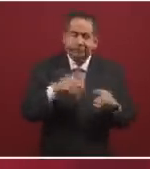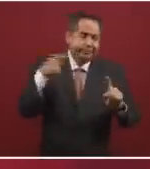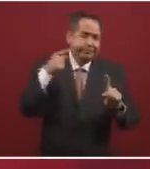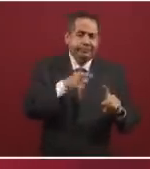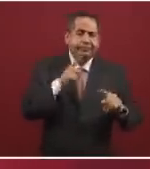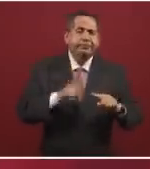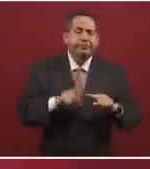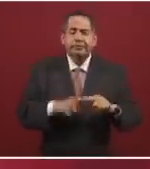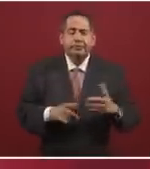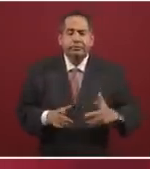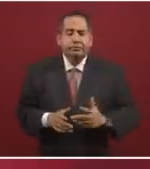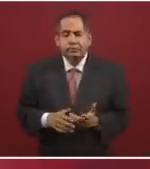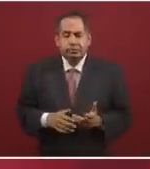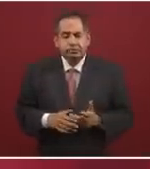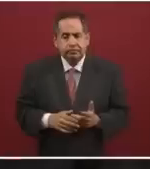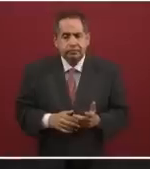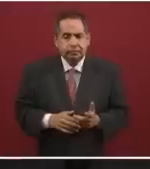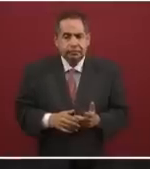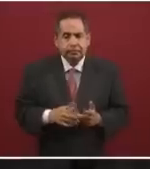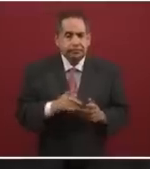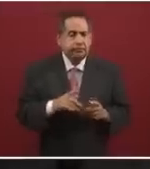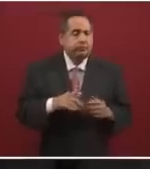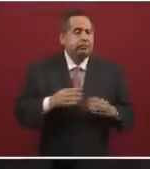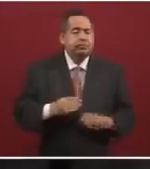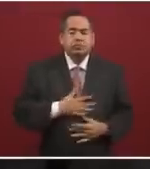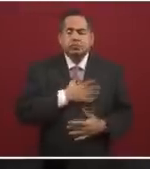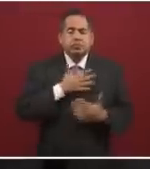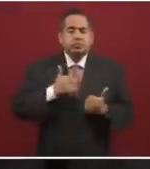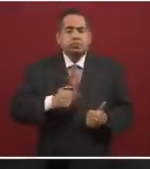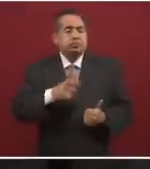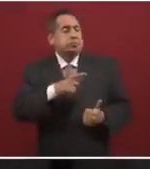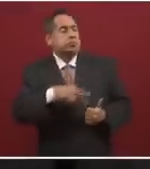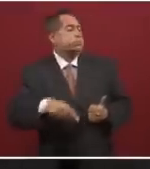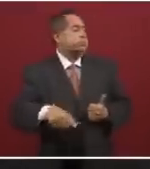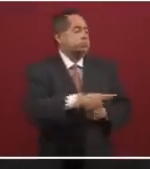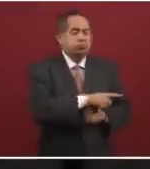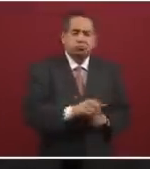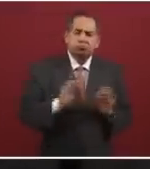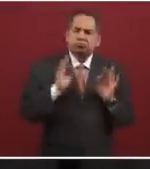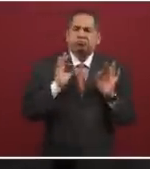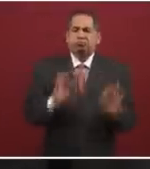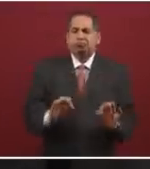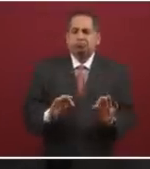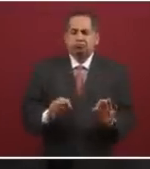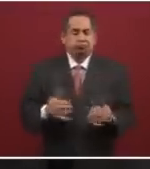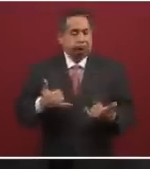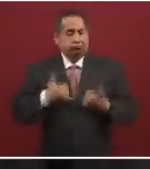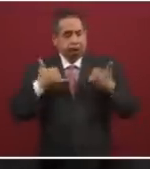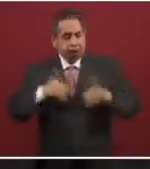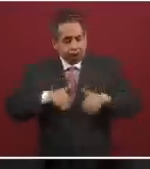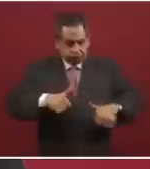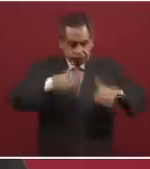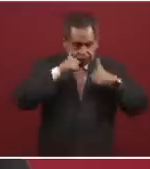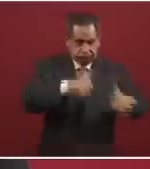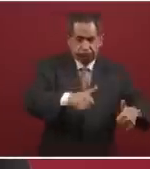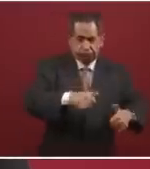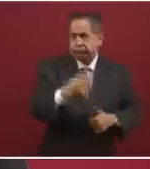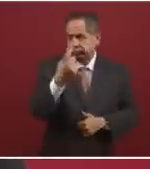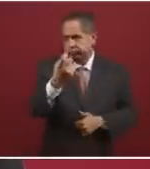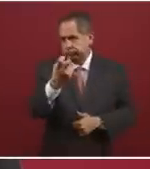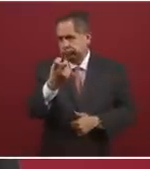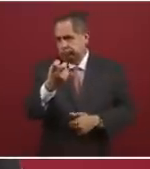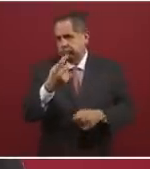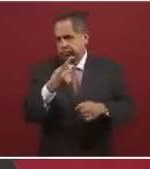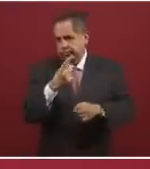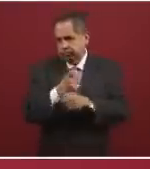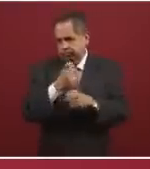es que haya bienestar y que se atienda a los jóvenes. Eso lo estamos